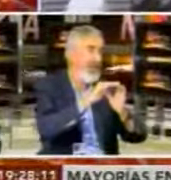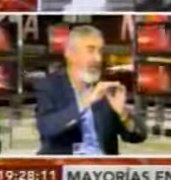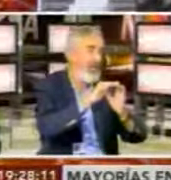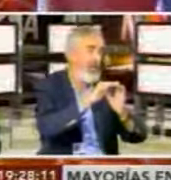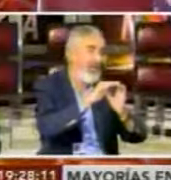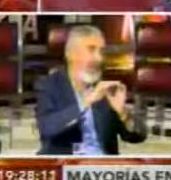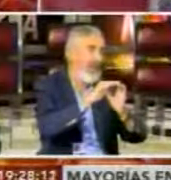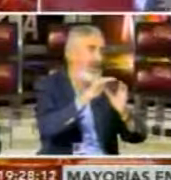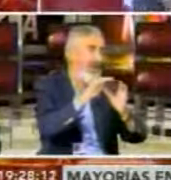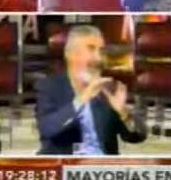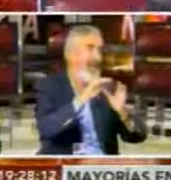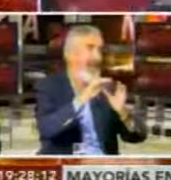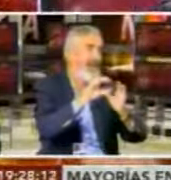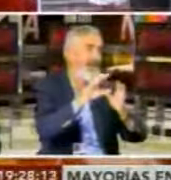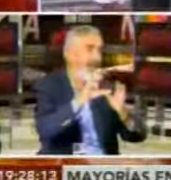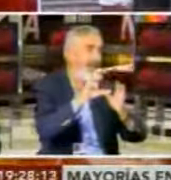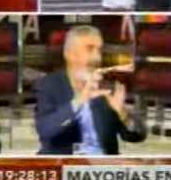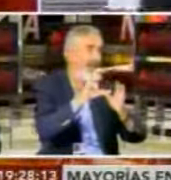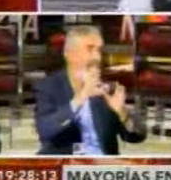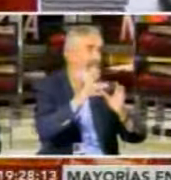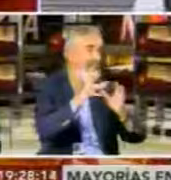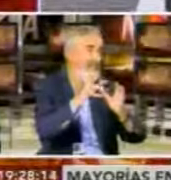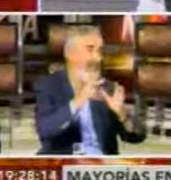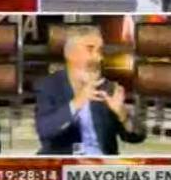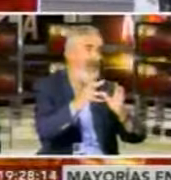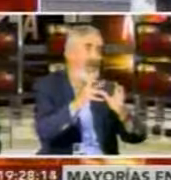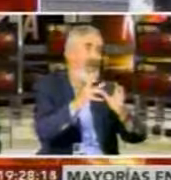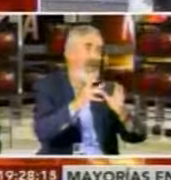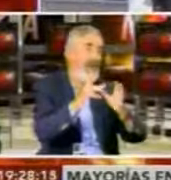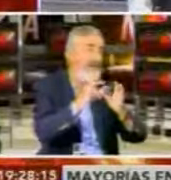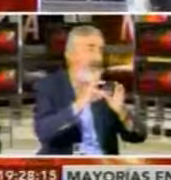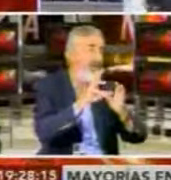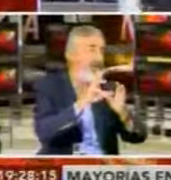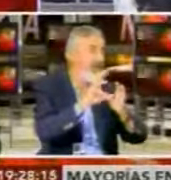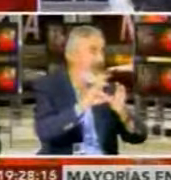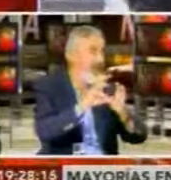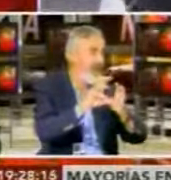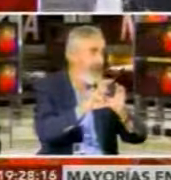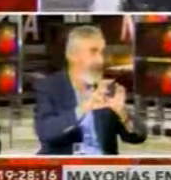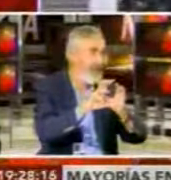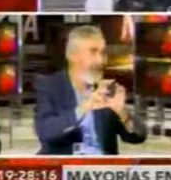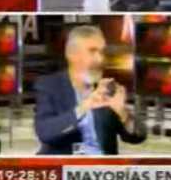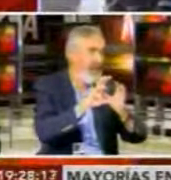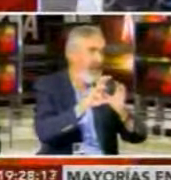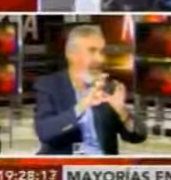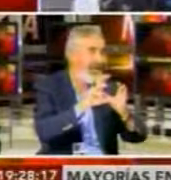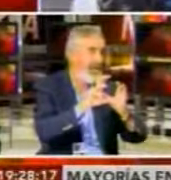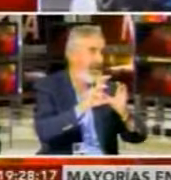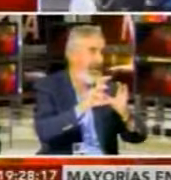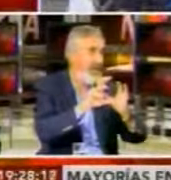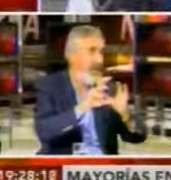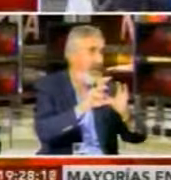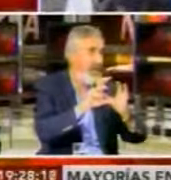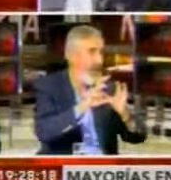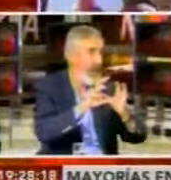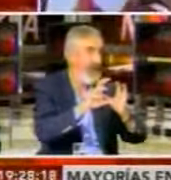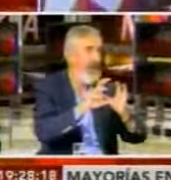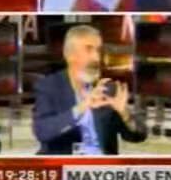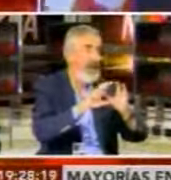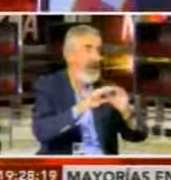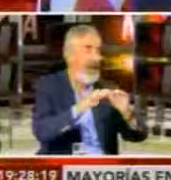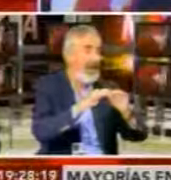muy tributaria de subsidio a la inversión, además que hay un subsidio implícito, que se habla poco, pero es